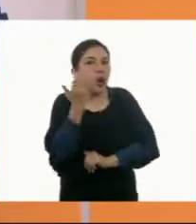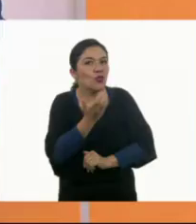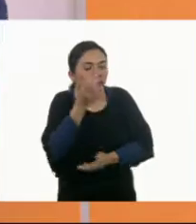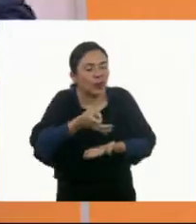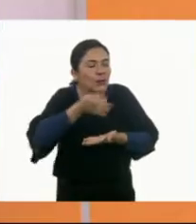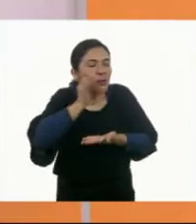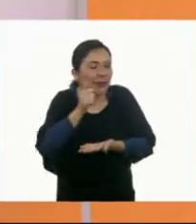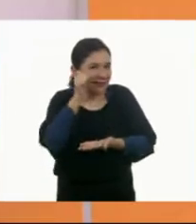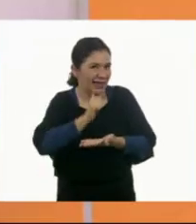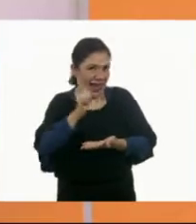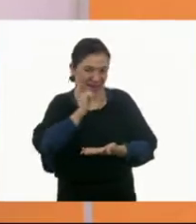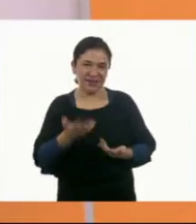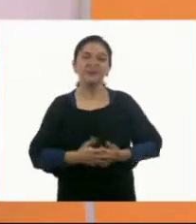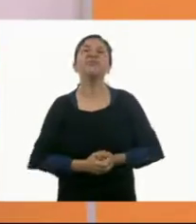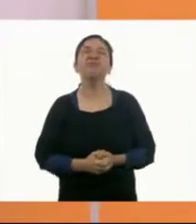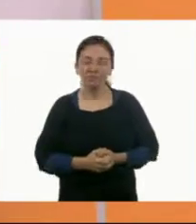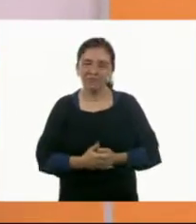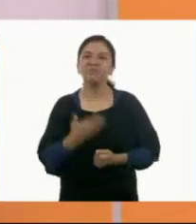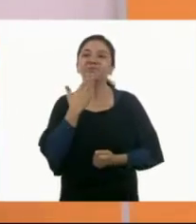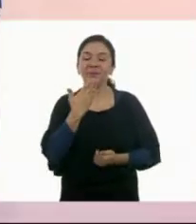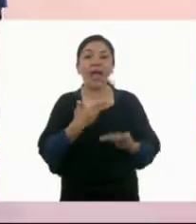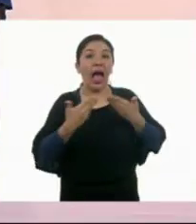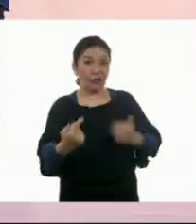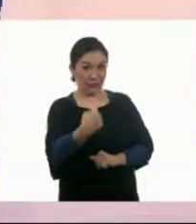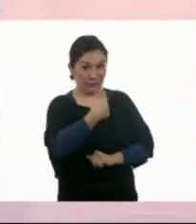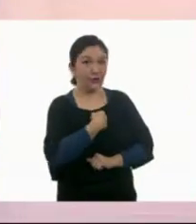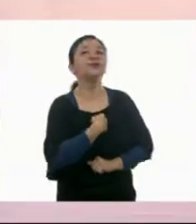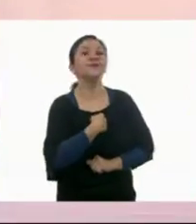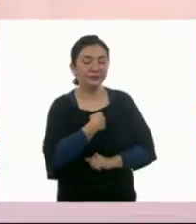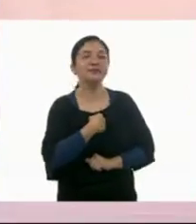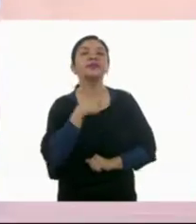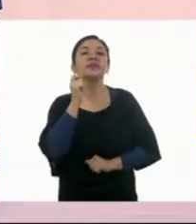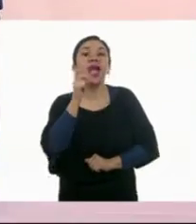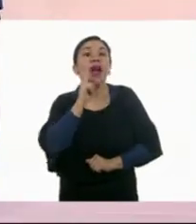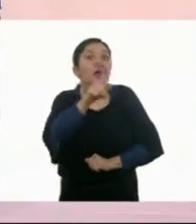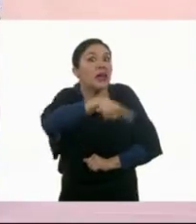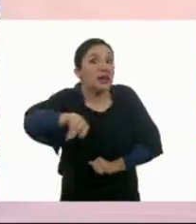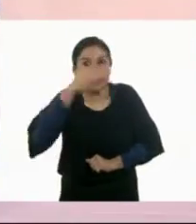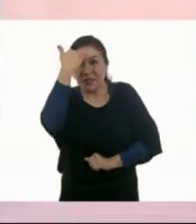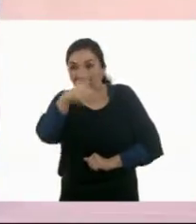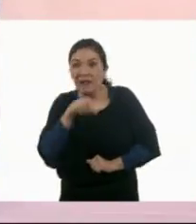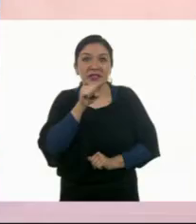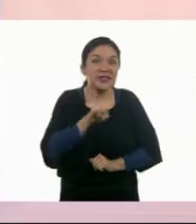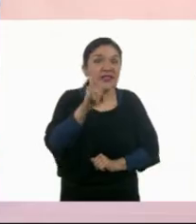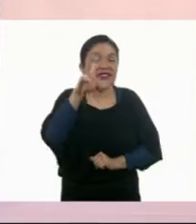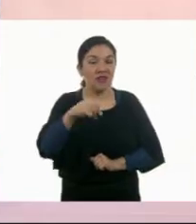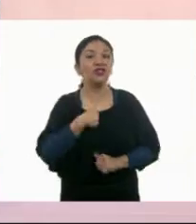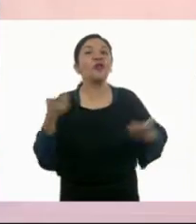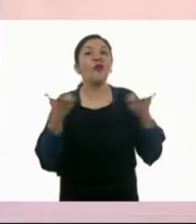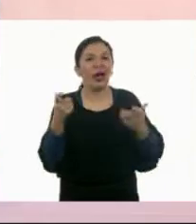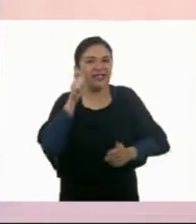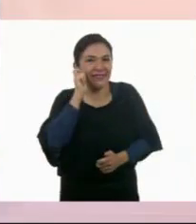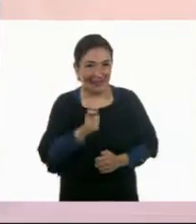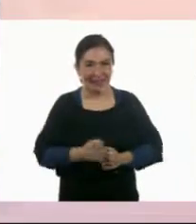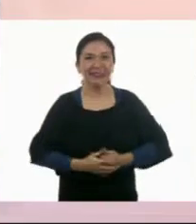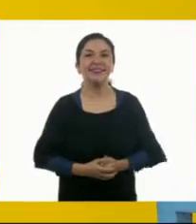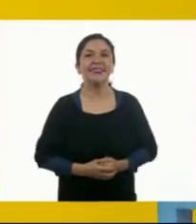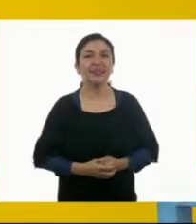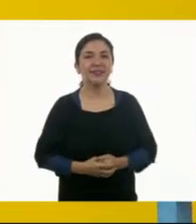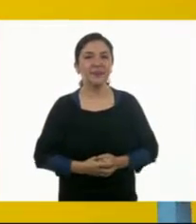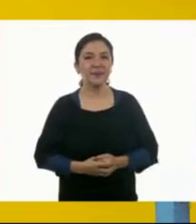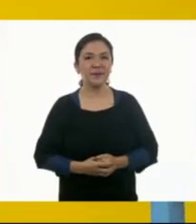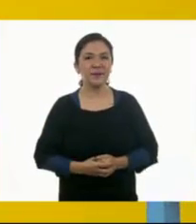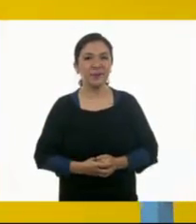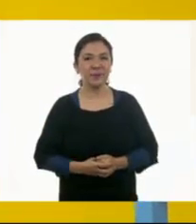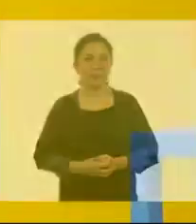puede faltar. Muy bien, ahora me toca a mí. Sí, sí. Me toca a mí a ver si las niñas y los niños adivinan qué es lo que estoy haciendo.